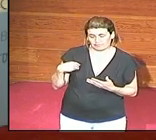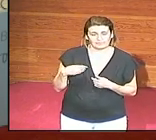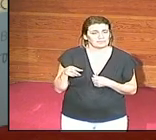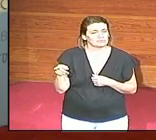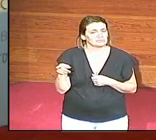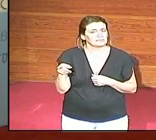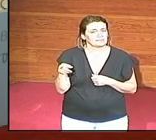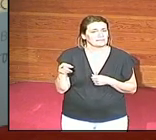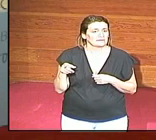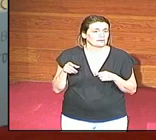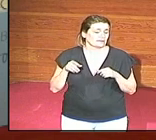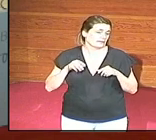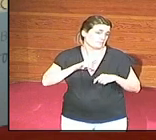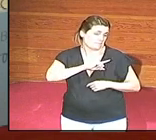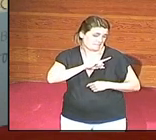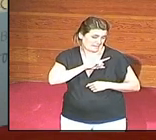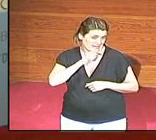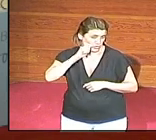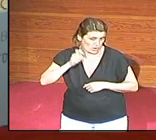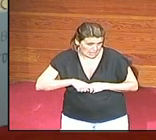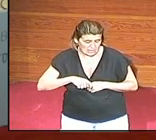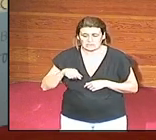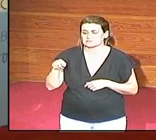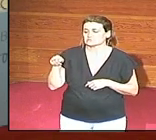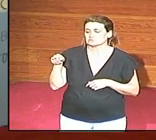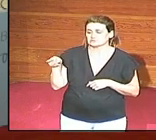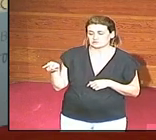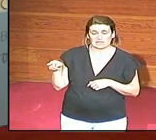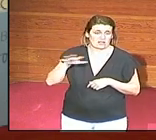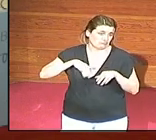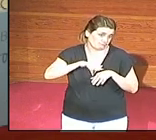milicias ucranianas del Pravi Sector. El Pravi Sector, la traducción es sector derecha.